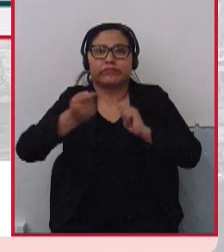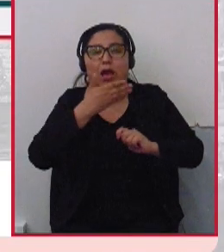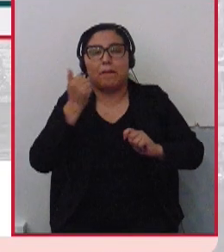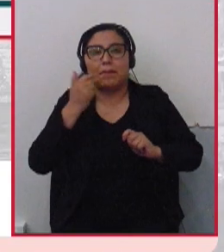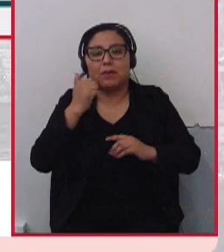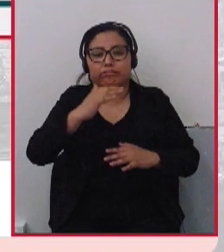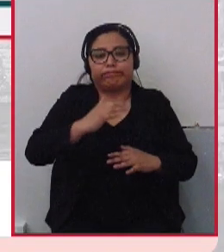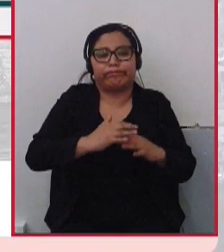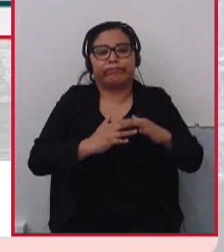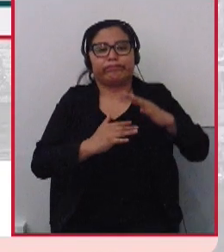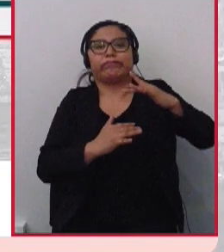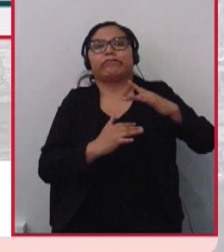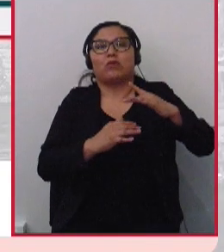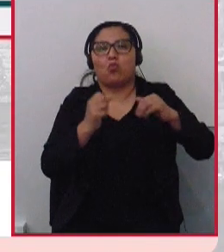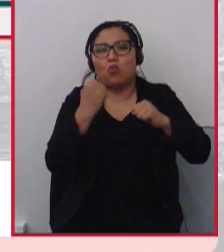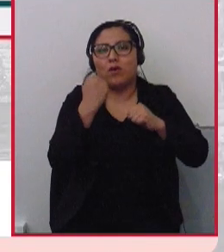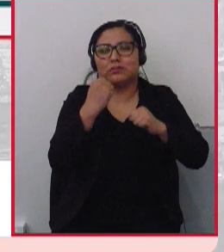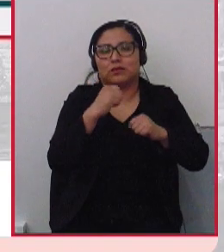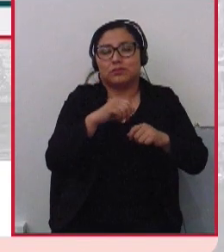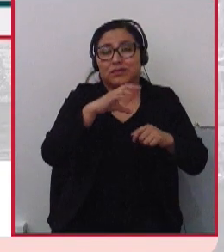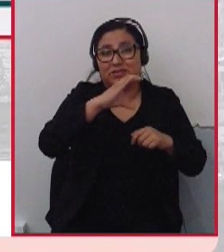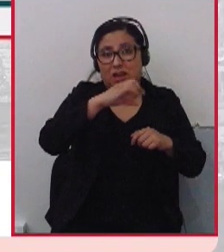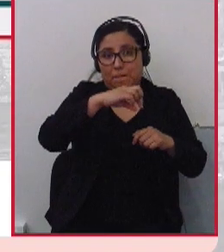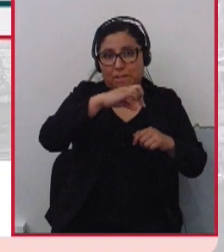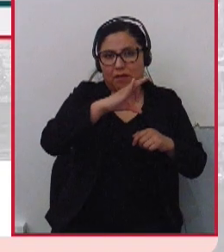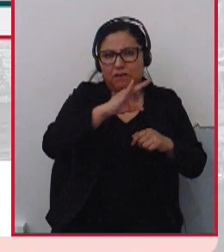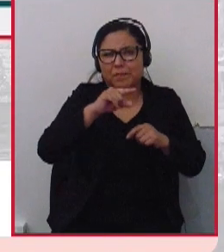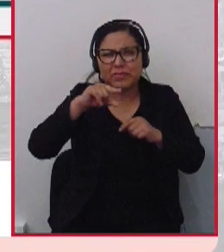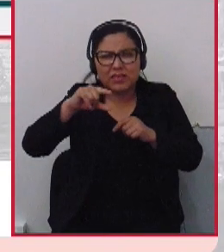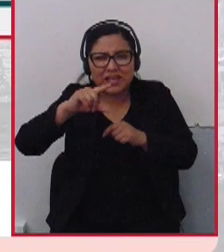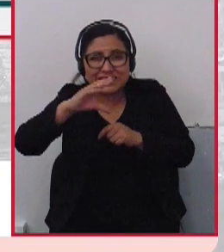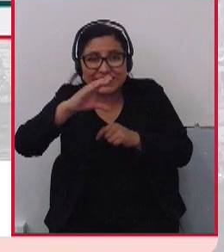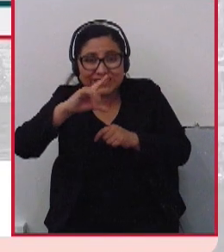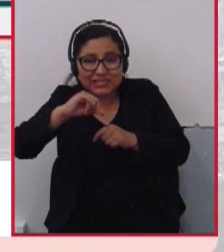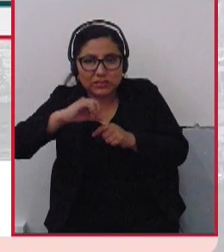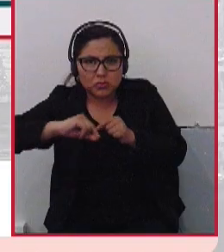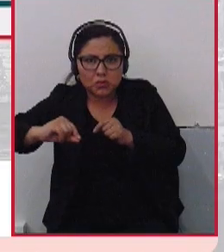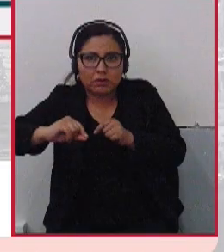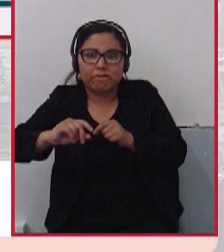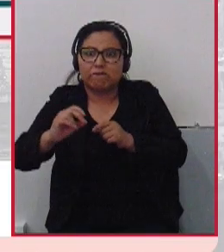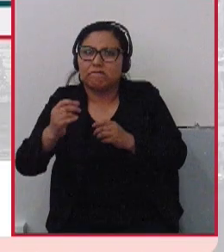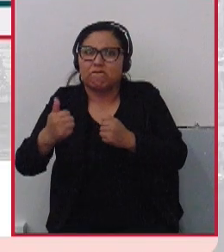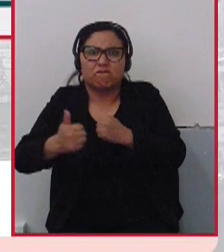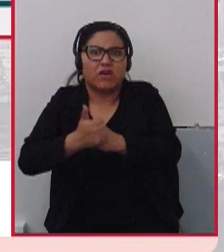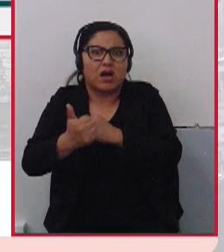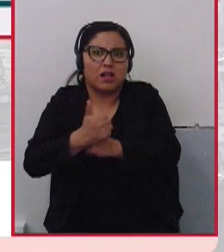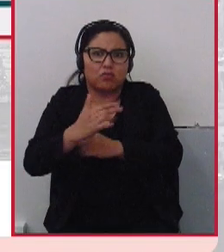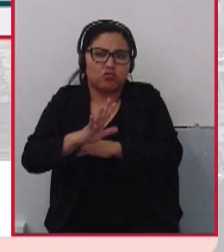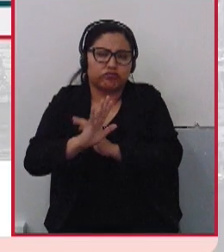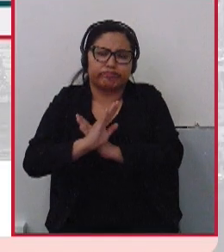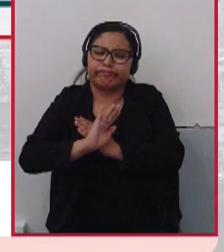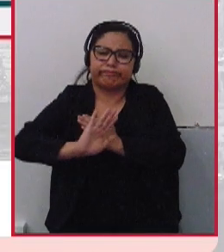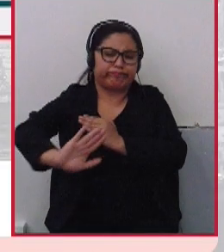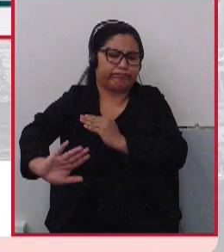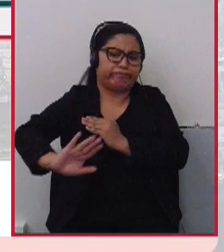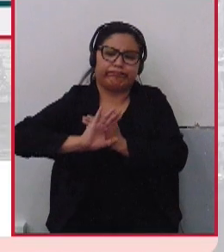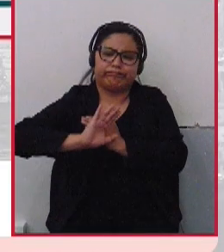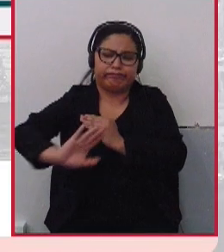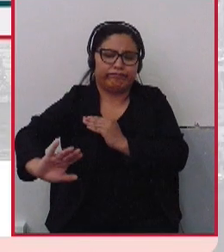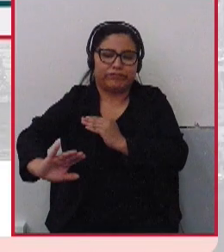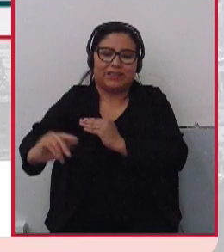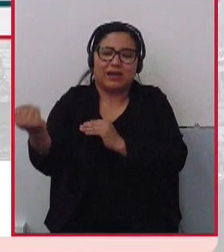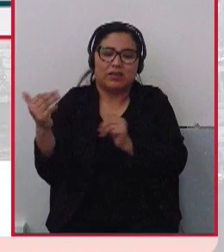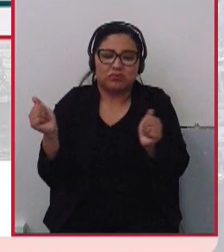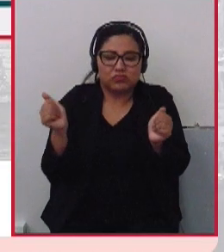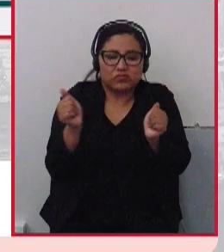gruesas. O sea, los finos es el veneno para este tipo de tecnología. Finalmente, concentramos